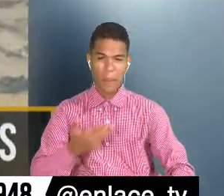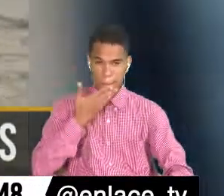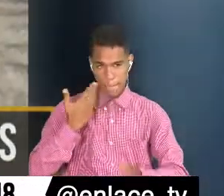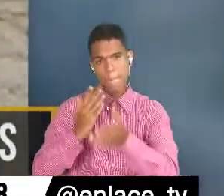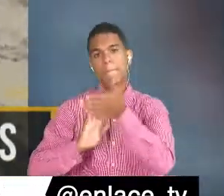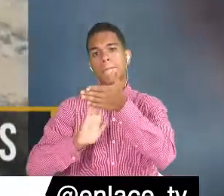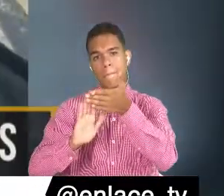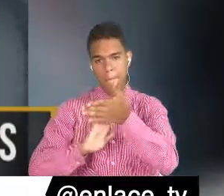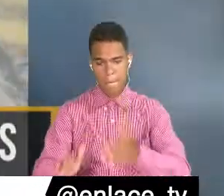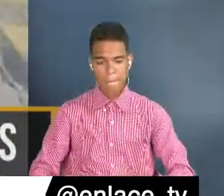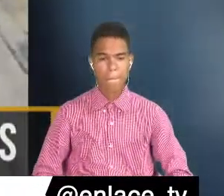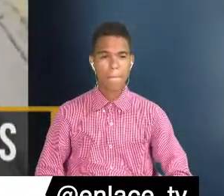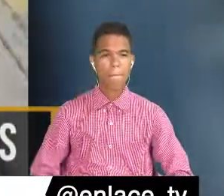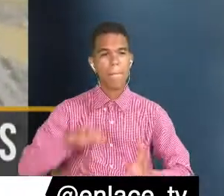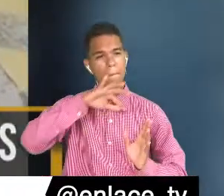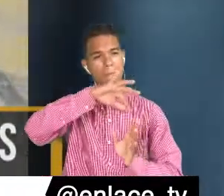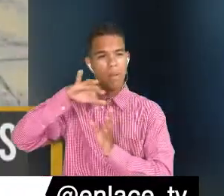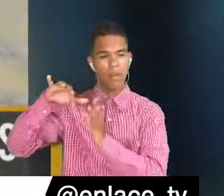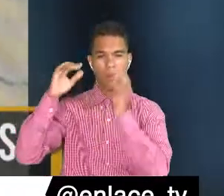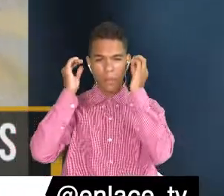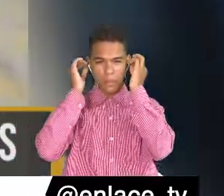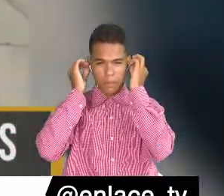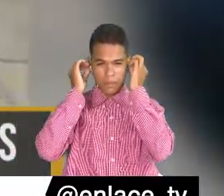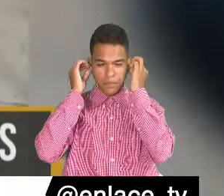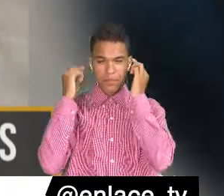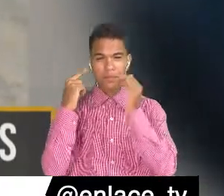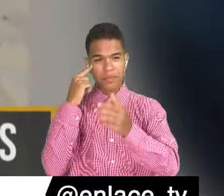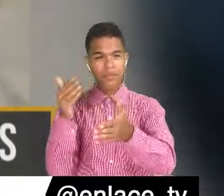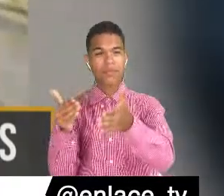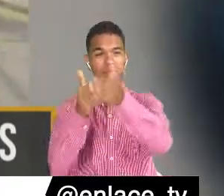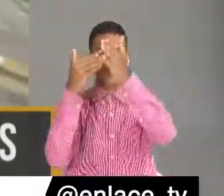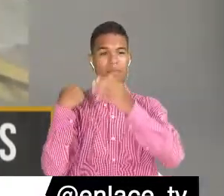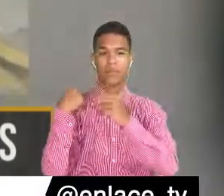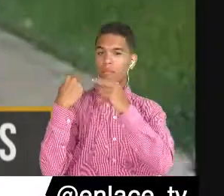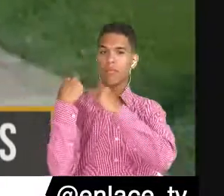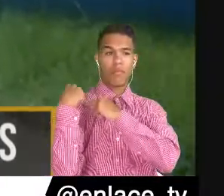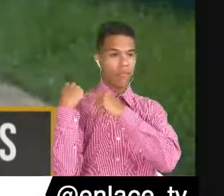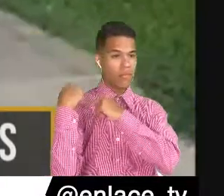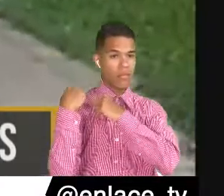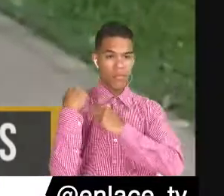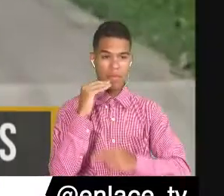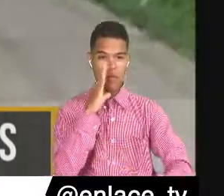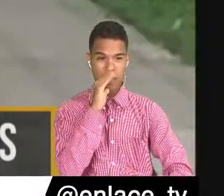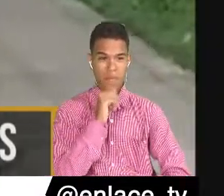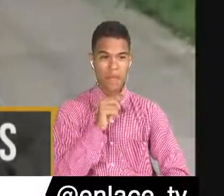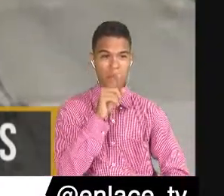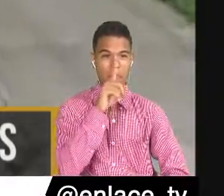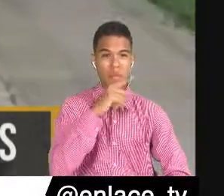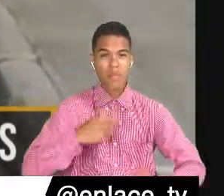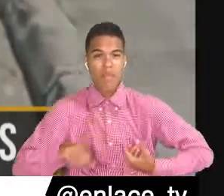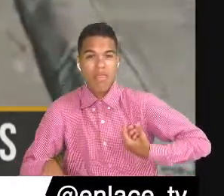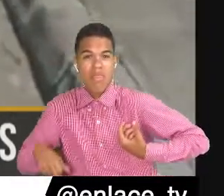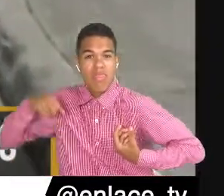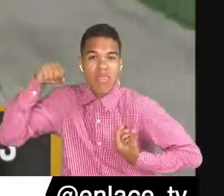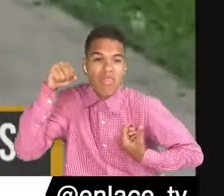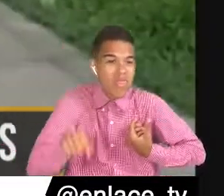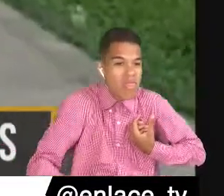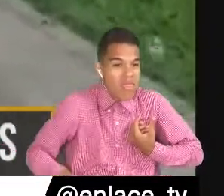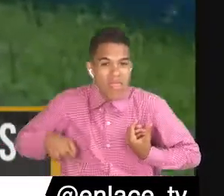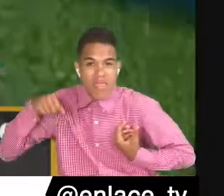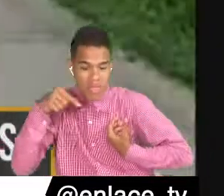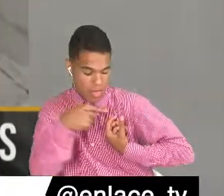Y en este otro reportero ciudadano, la denuncia tiene que ver en la forma irresponsable como es transportado un menor en una bicicleta con todos los